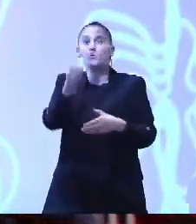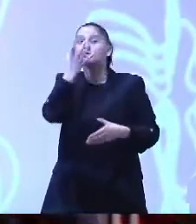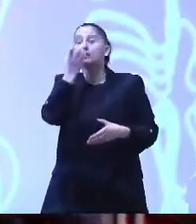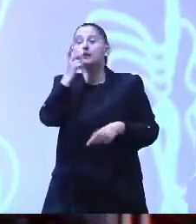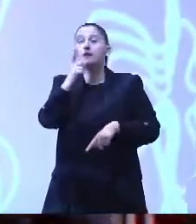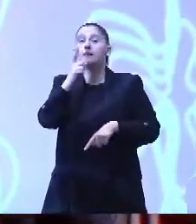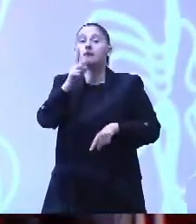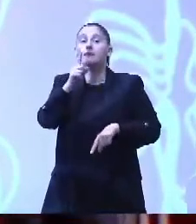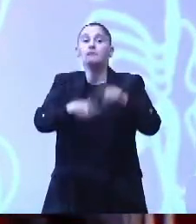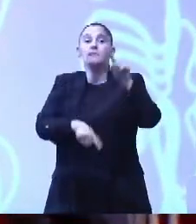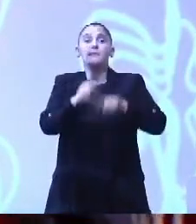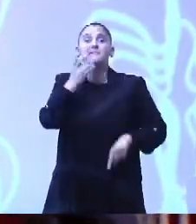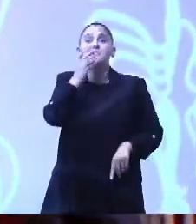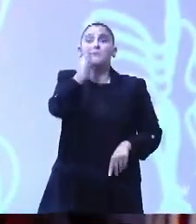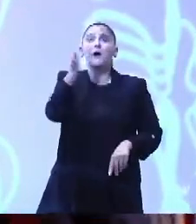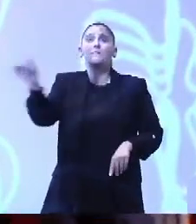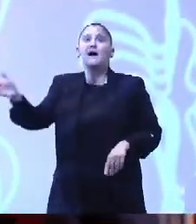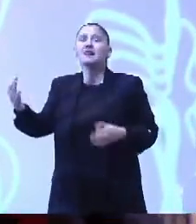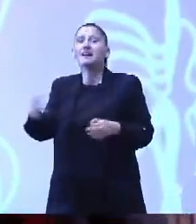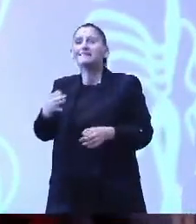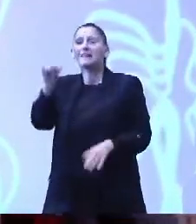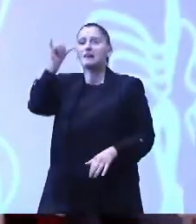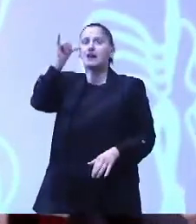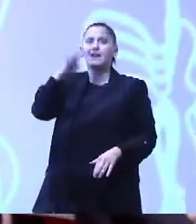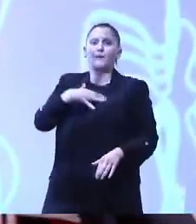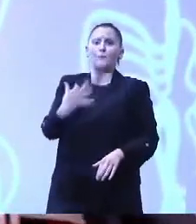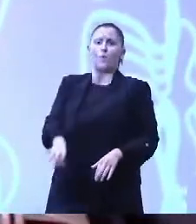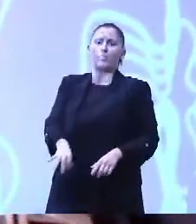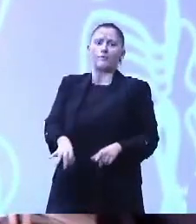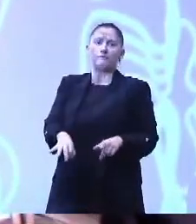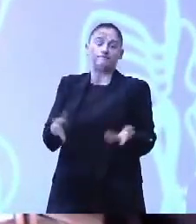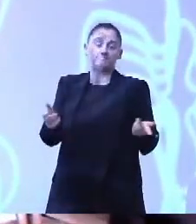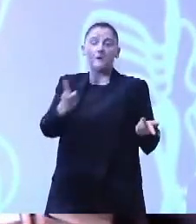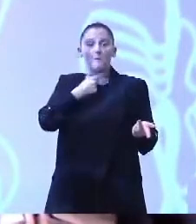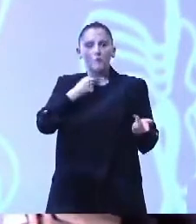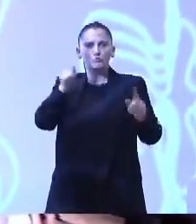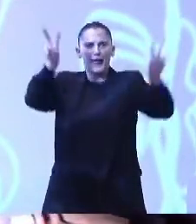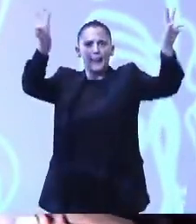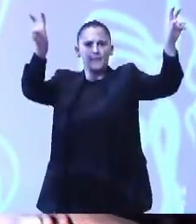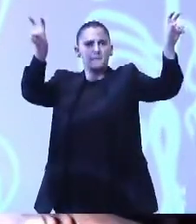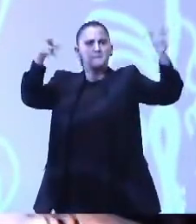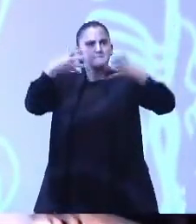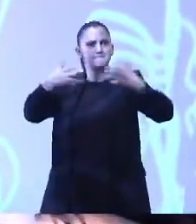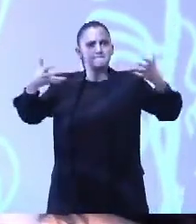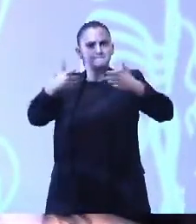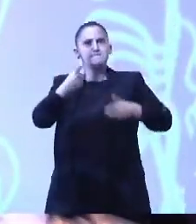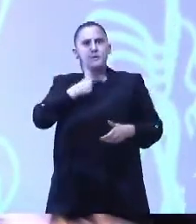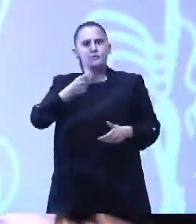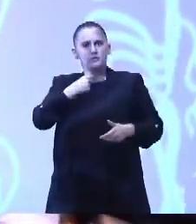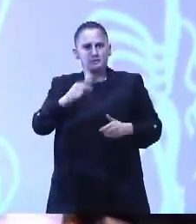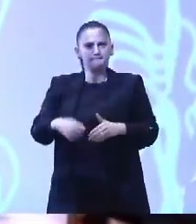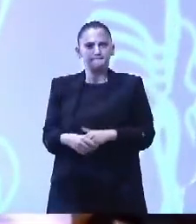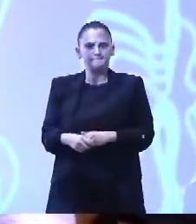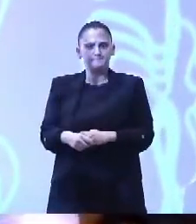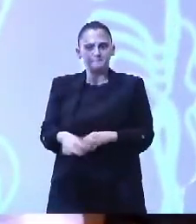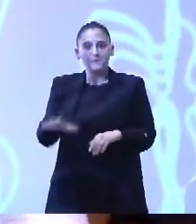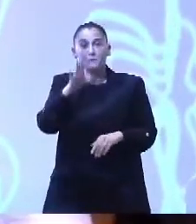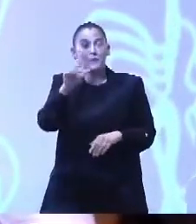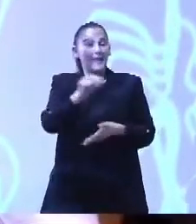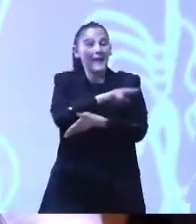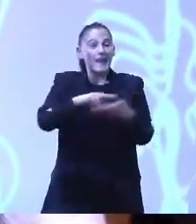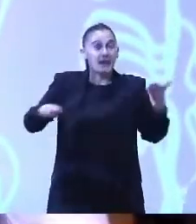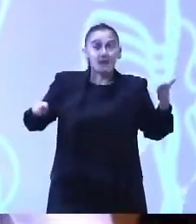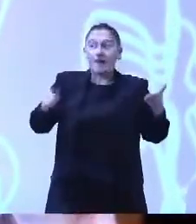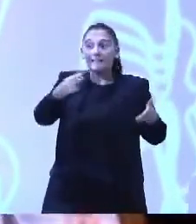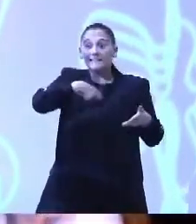allá donde se presenta. La izquierda que puede. Y me gusta ese lema porque en Galicia